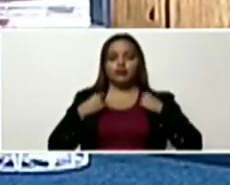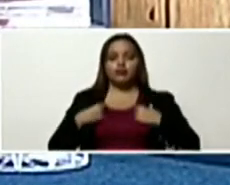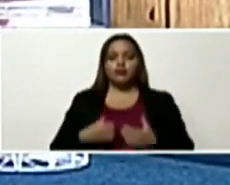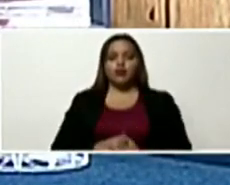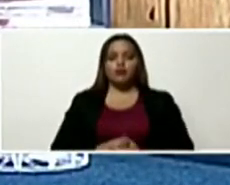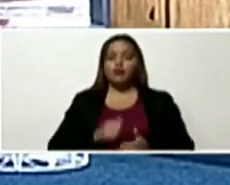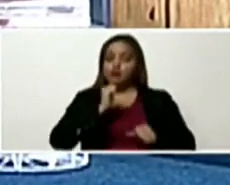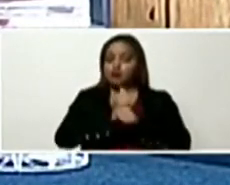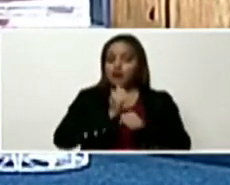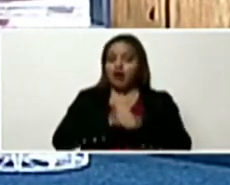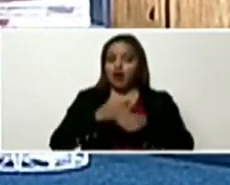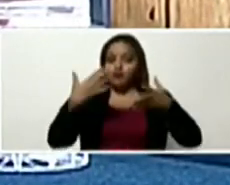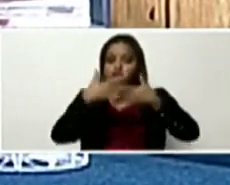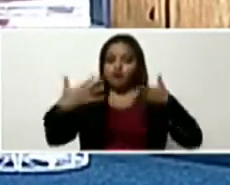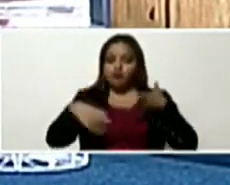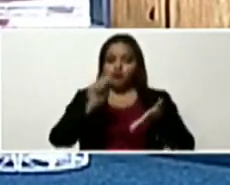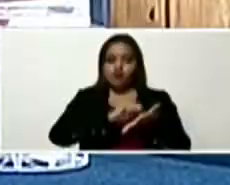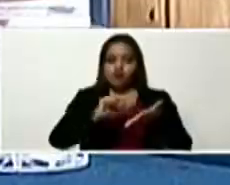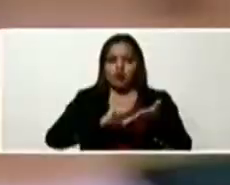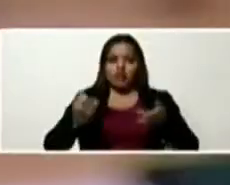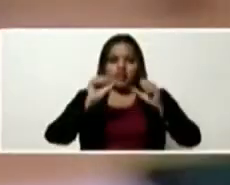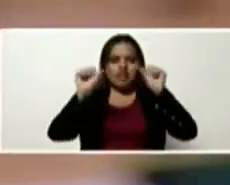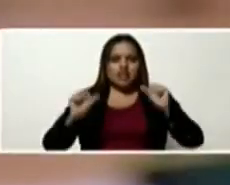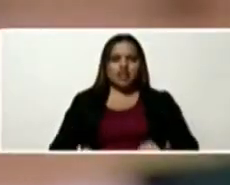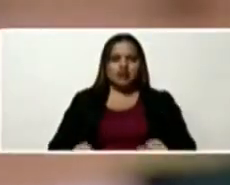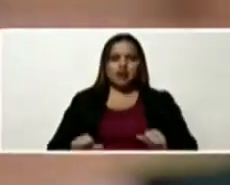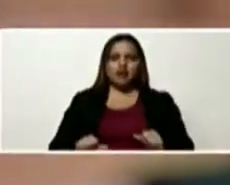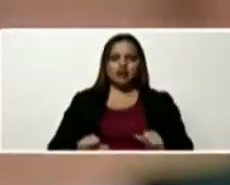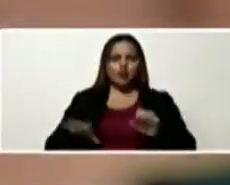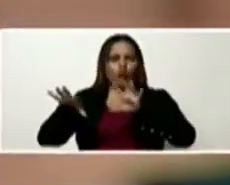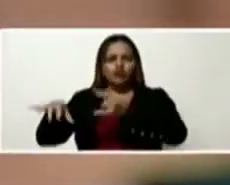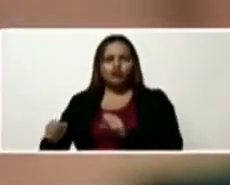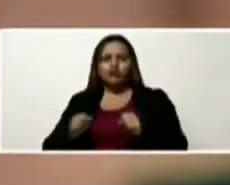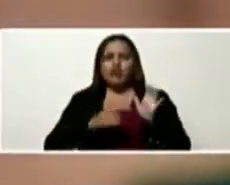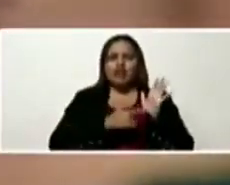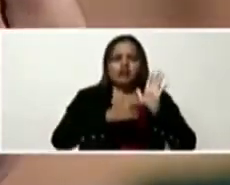sus textos. El sistema colonial develado.